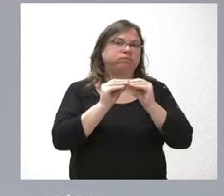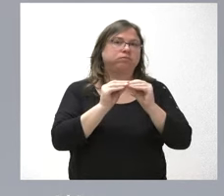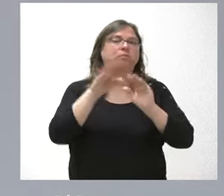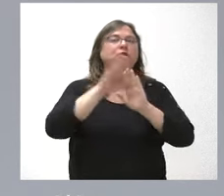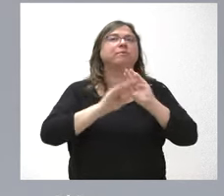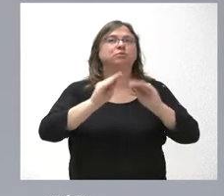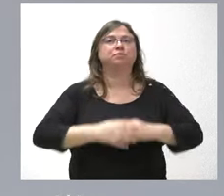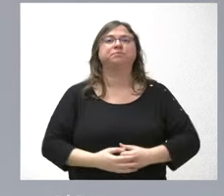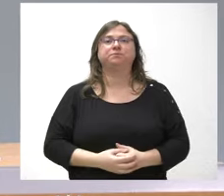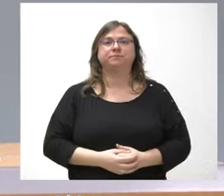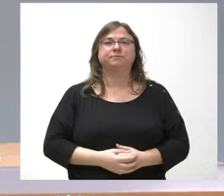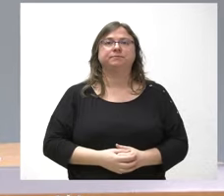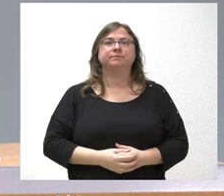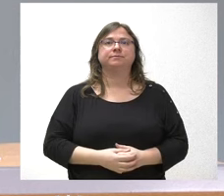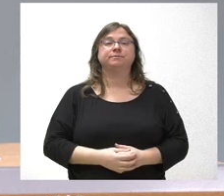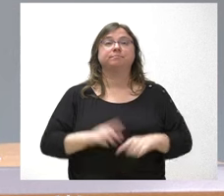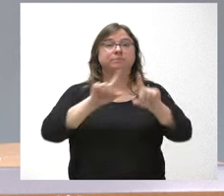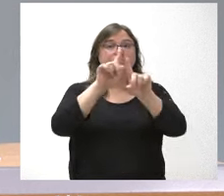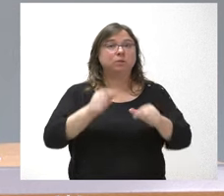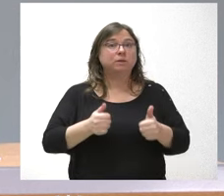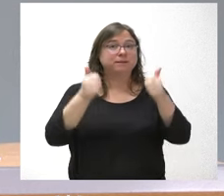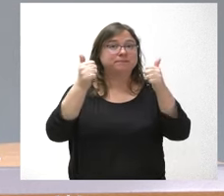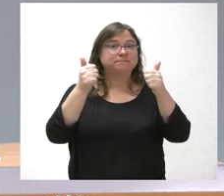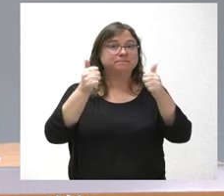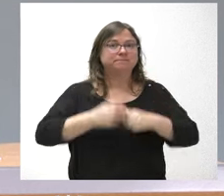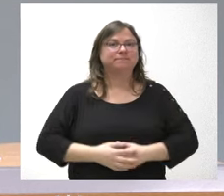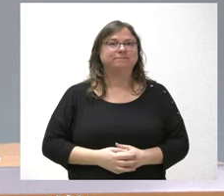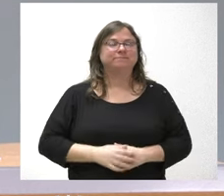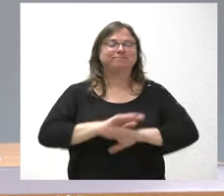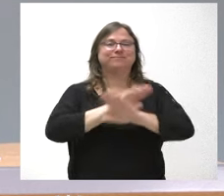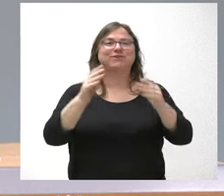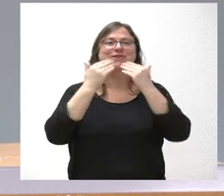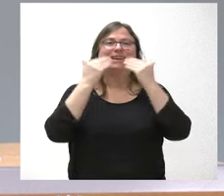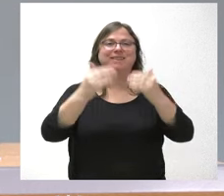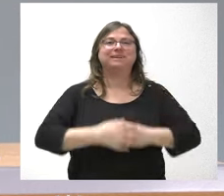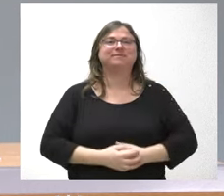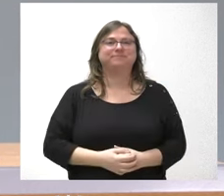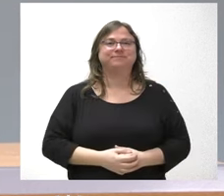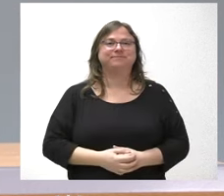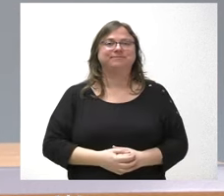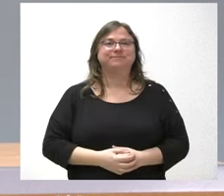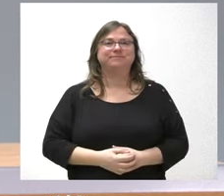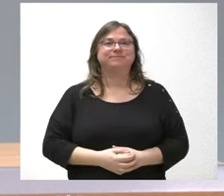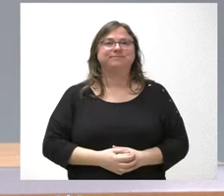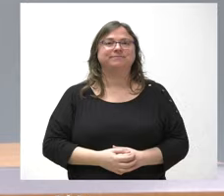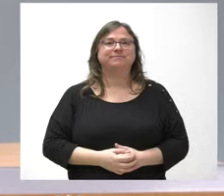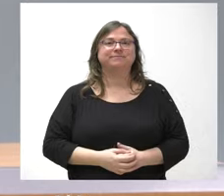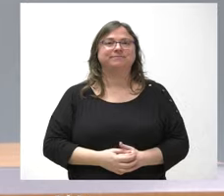programa. ¿Alguna pregunta más? Es todo, gracias. Pues muchísimas gracias a todos por su presencia.